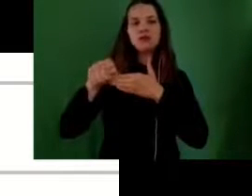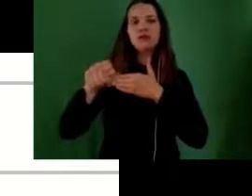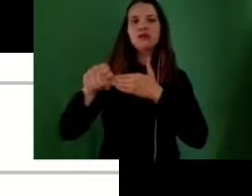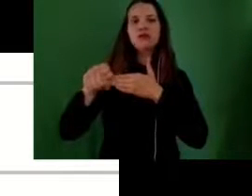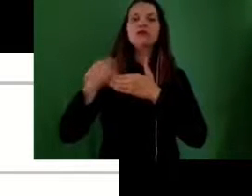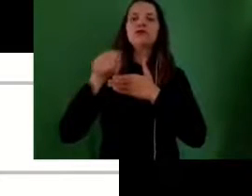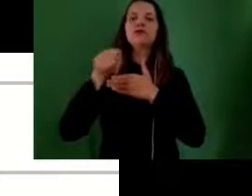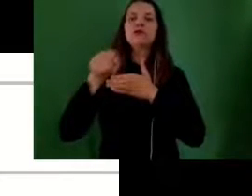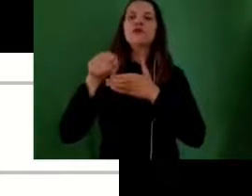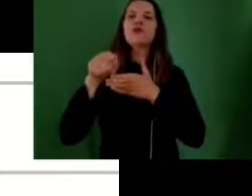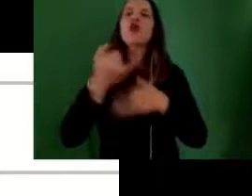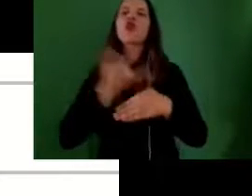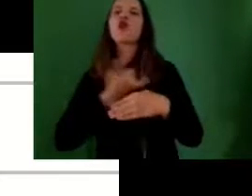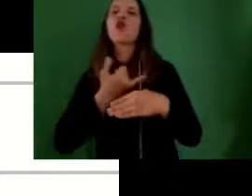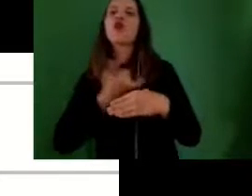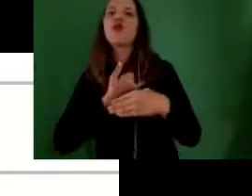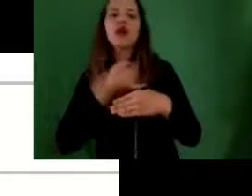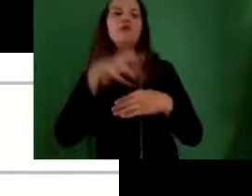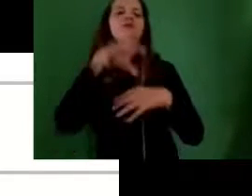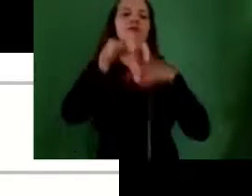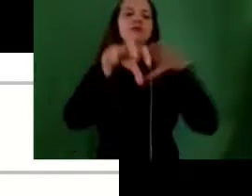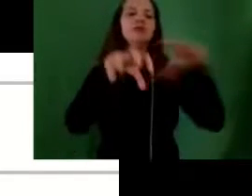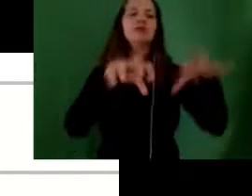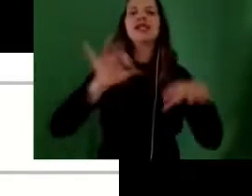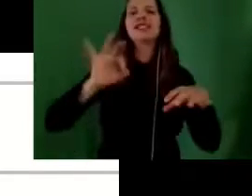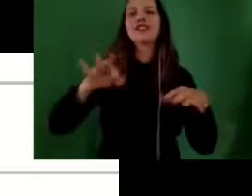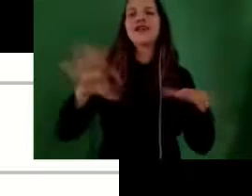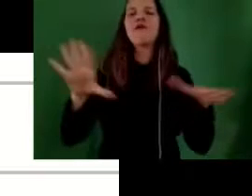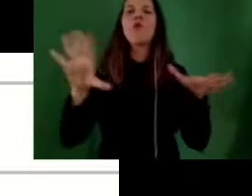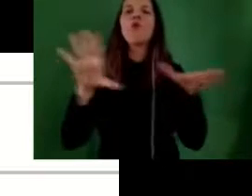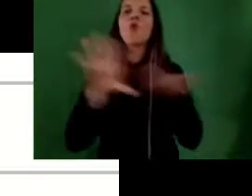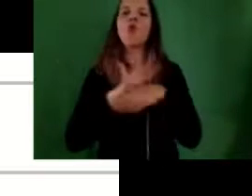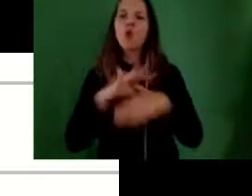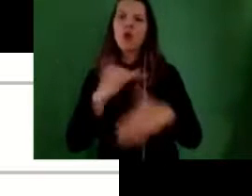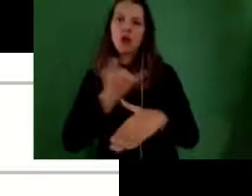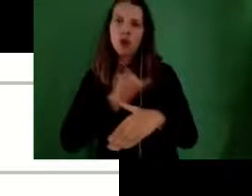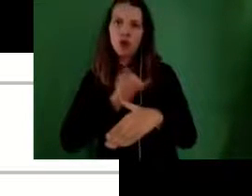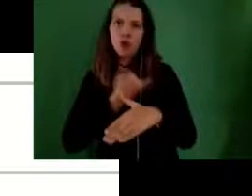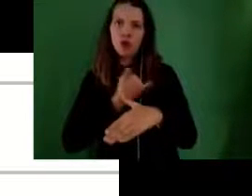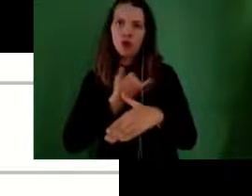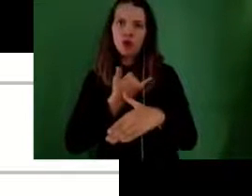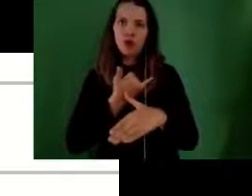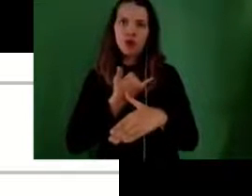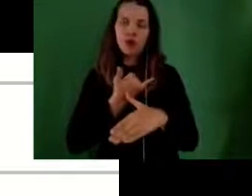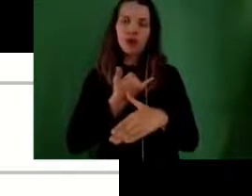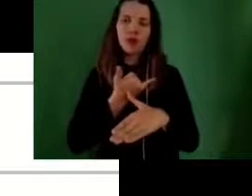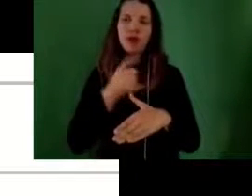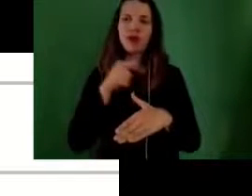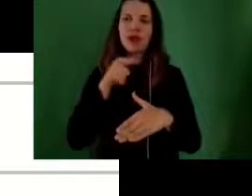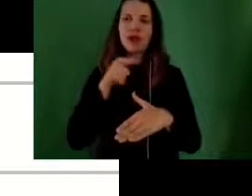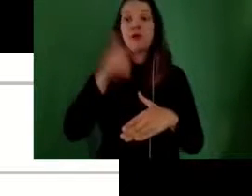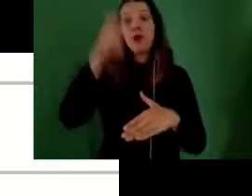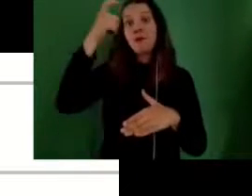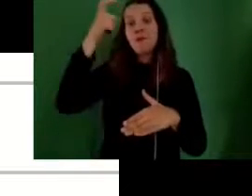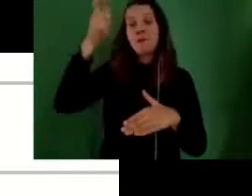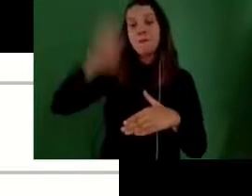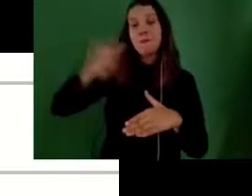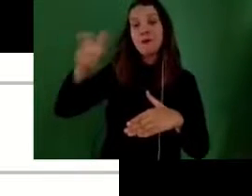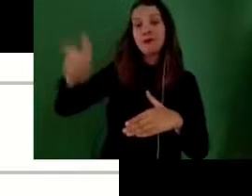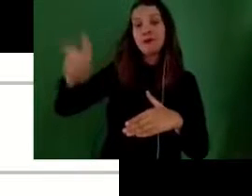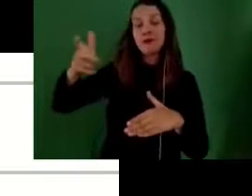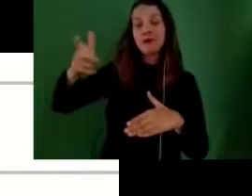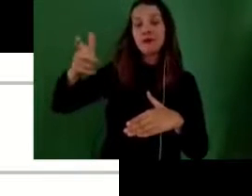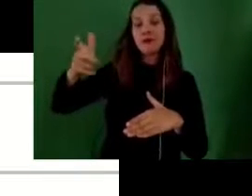la colocación de estas superficies en beneficio de la población ciega, que en el Perú, por lo